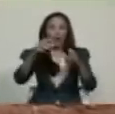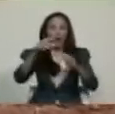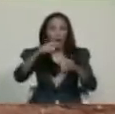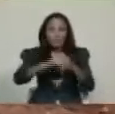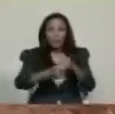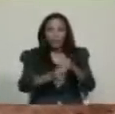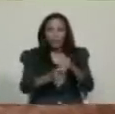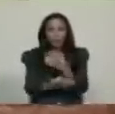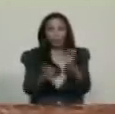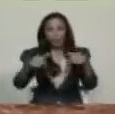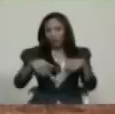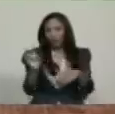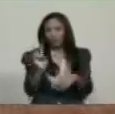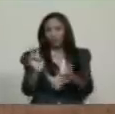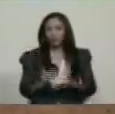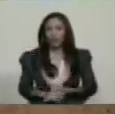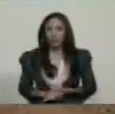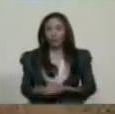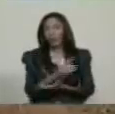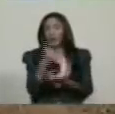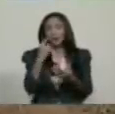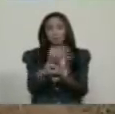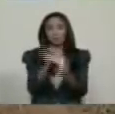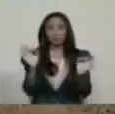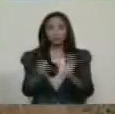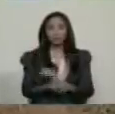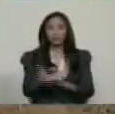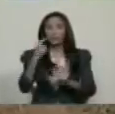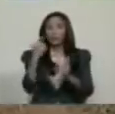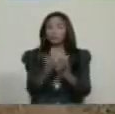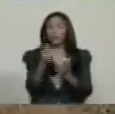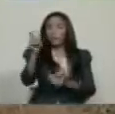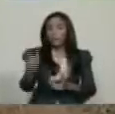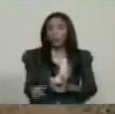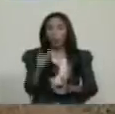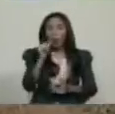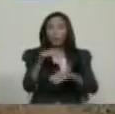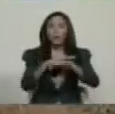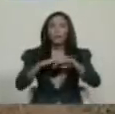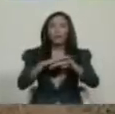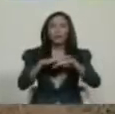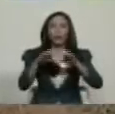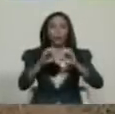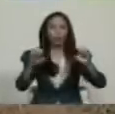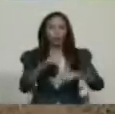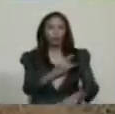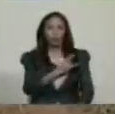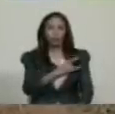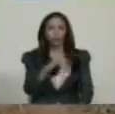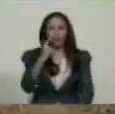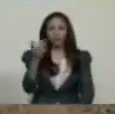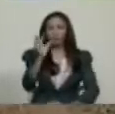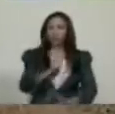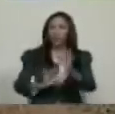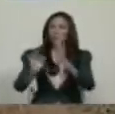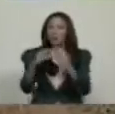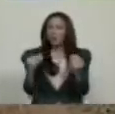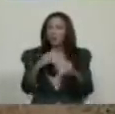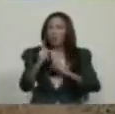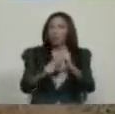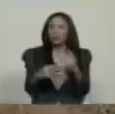mayor calidad, de mucho mayor rendimiento. Pero que sea nuestro ministro de Ciencia quien nos explique cómo es todo este